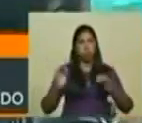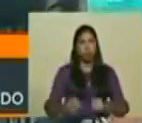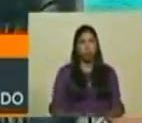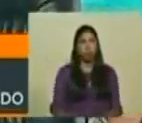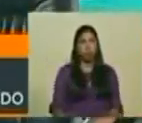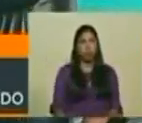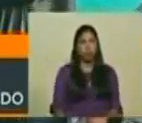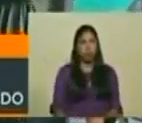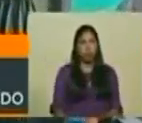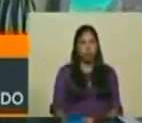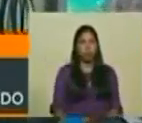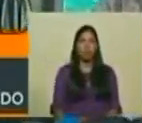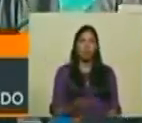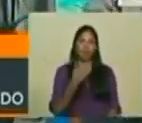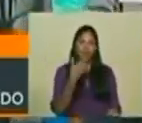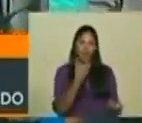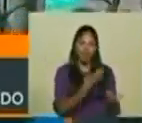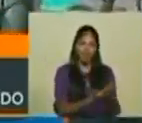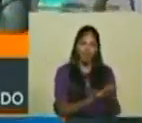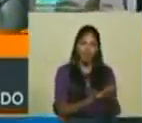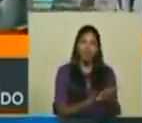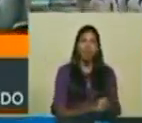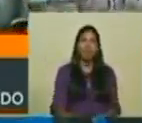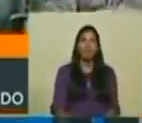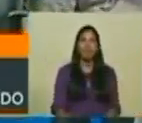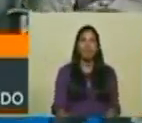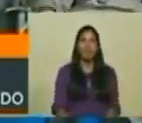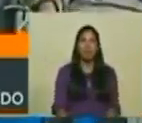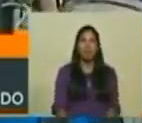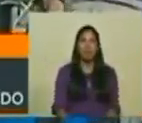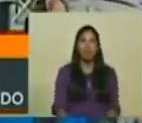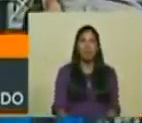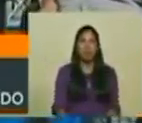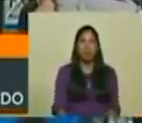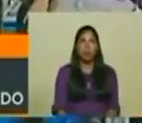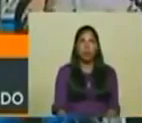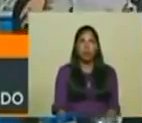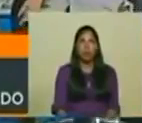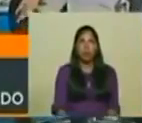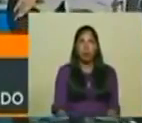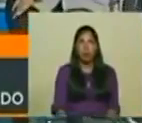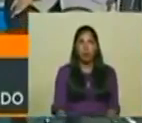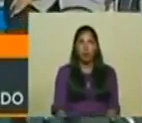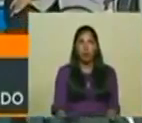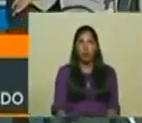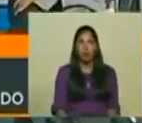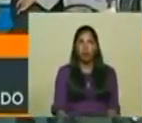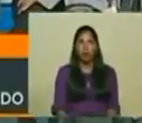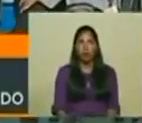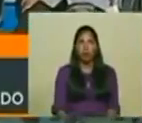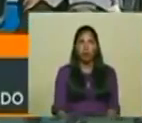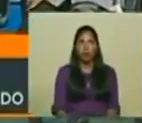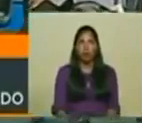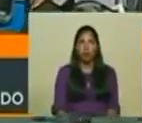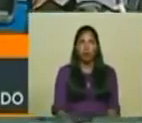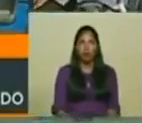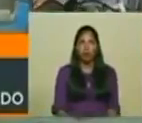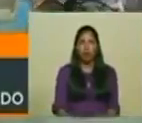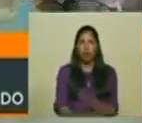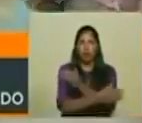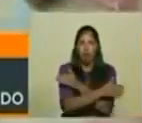Gracias, ministra Blanca, compañeras del Plan Parto Humanizado, nuestro abrazo